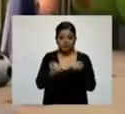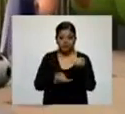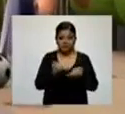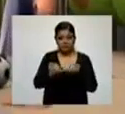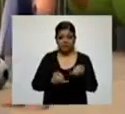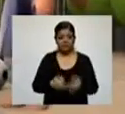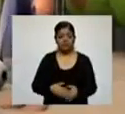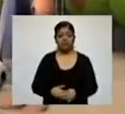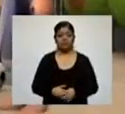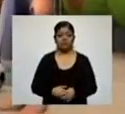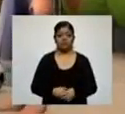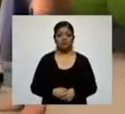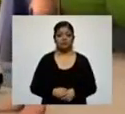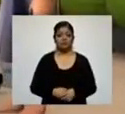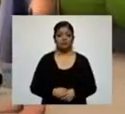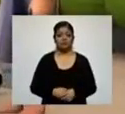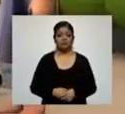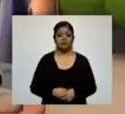piscina.